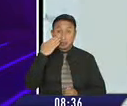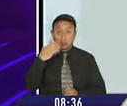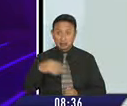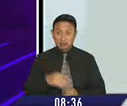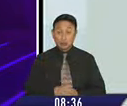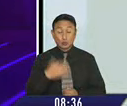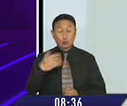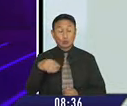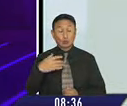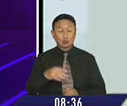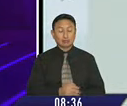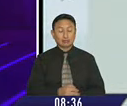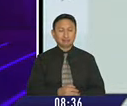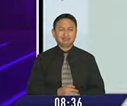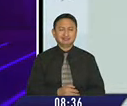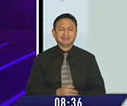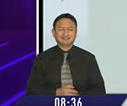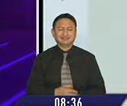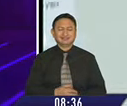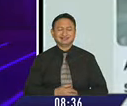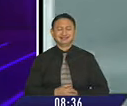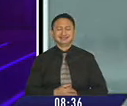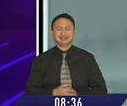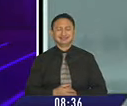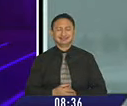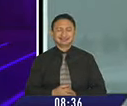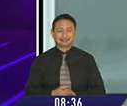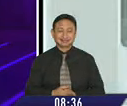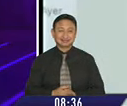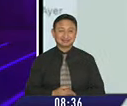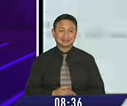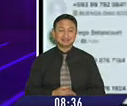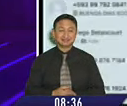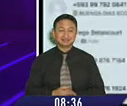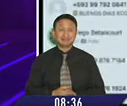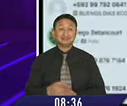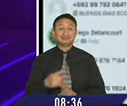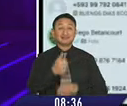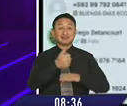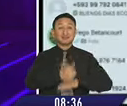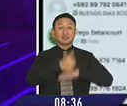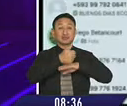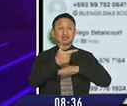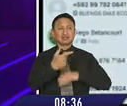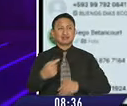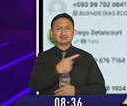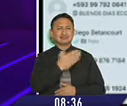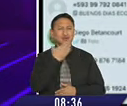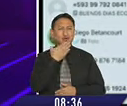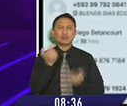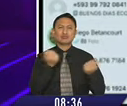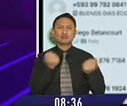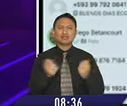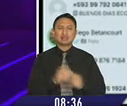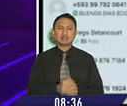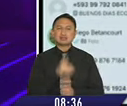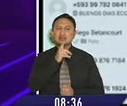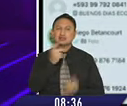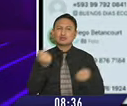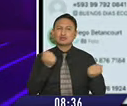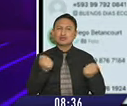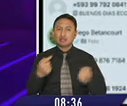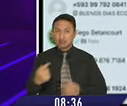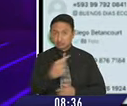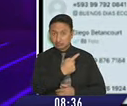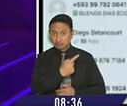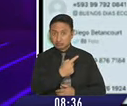Mamita santa, le dijeron, hasta que se va a morir por no darles paso. Así que, autoridades, ¿cómo se controla esto? ¿Quién controla? ¿Qué?